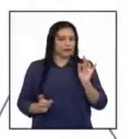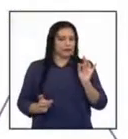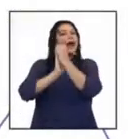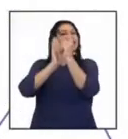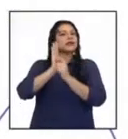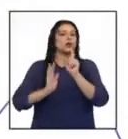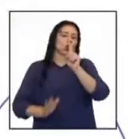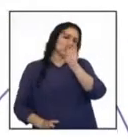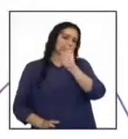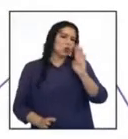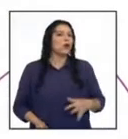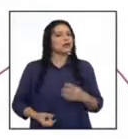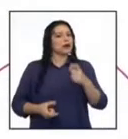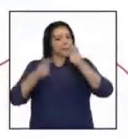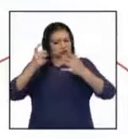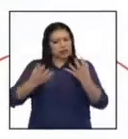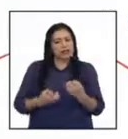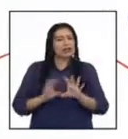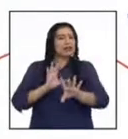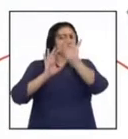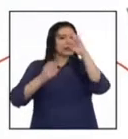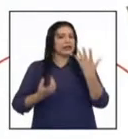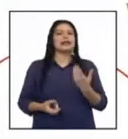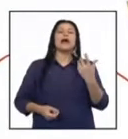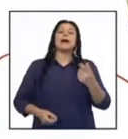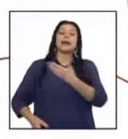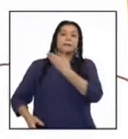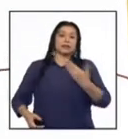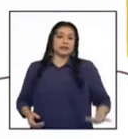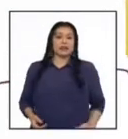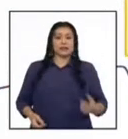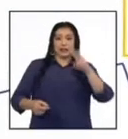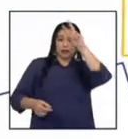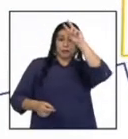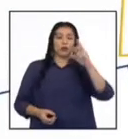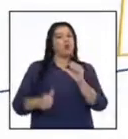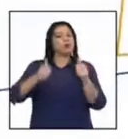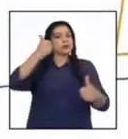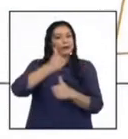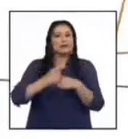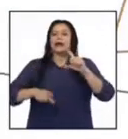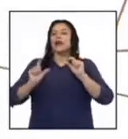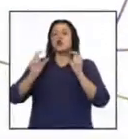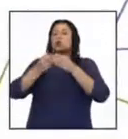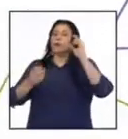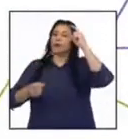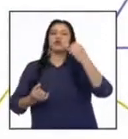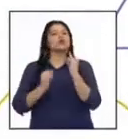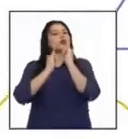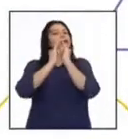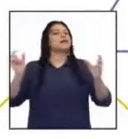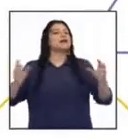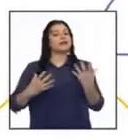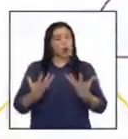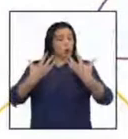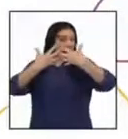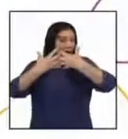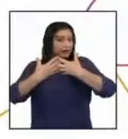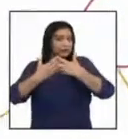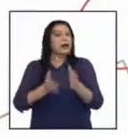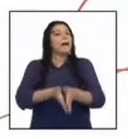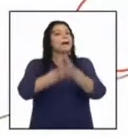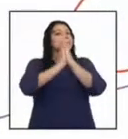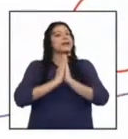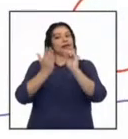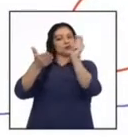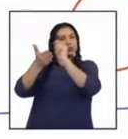104. Los candidatos a la presidencia y vicepresidencias de la República, sean de un partido, agrupación independiente o alianza, solicitan